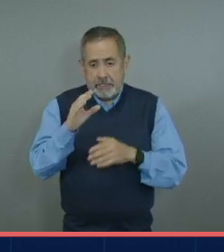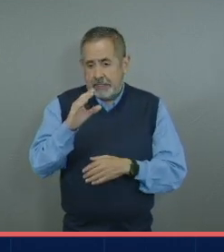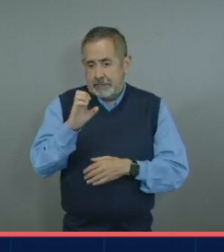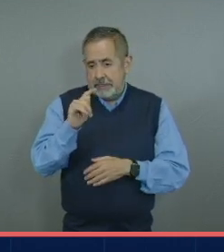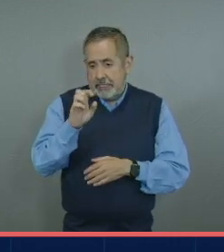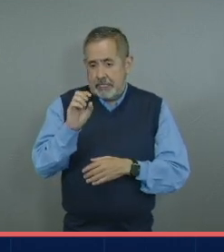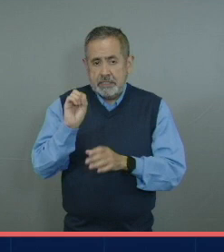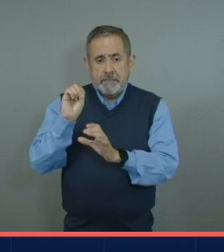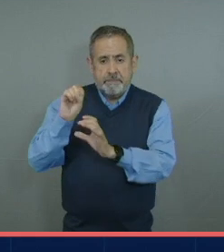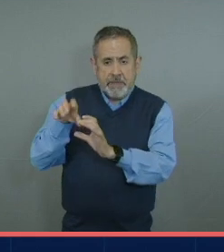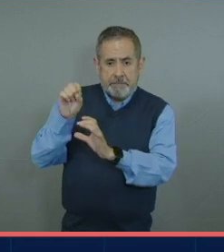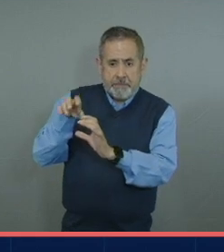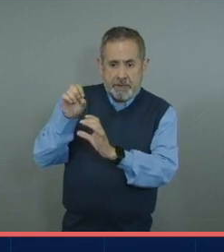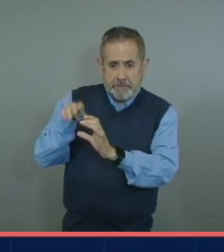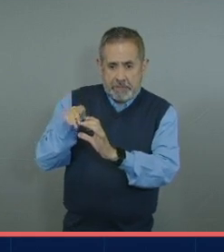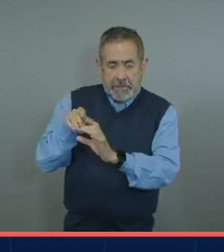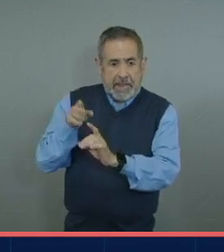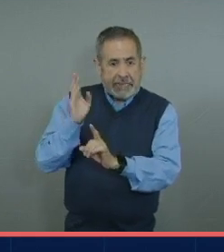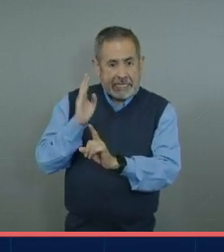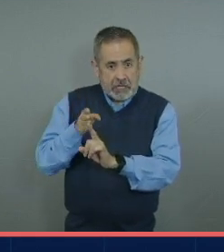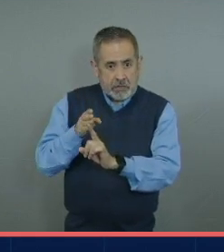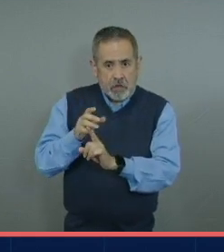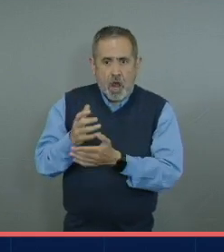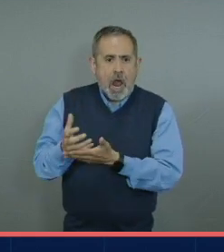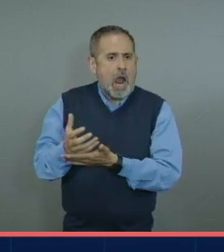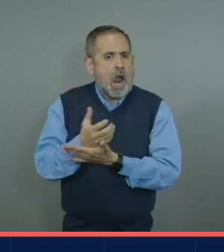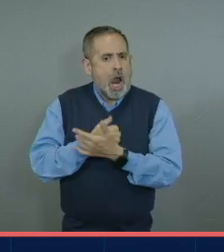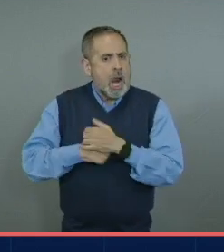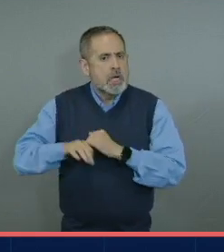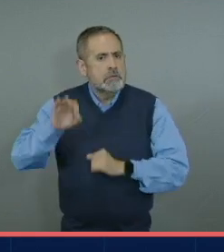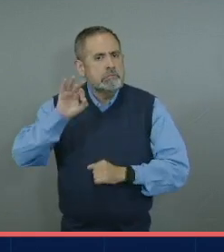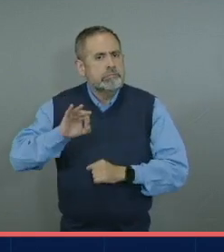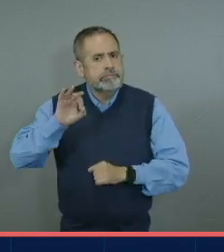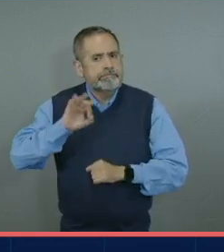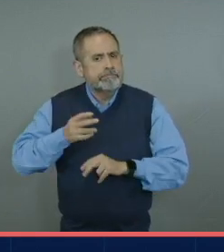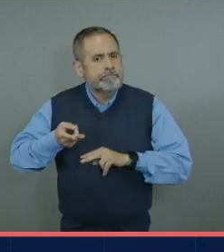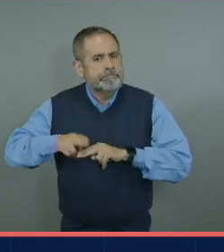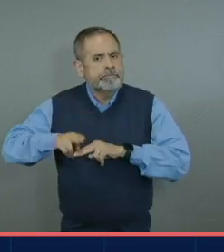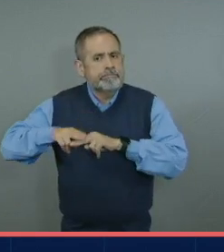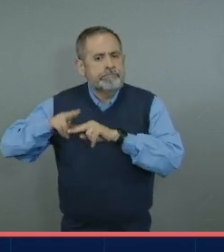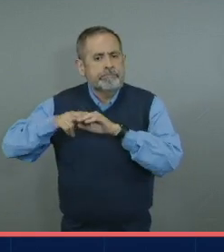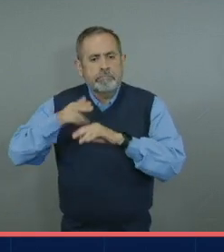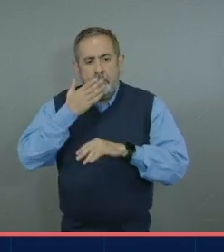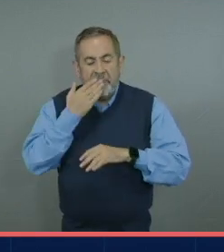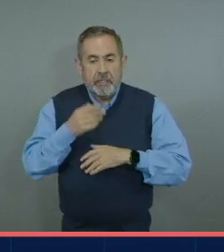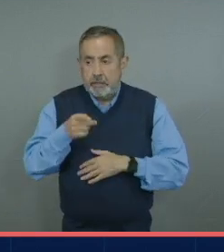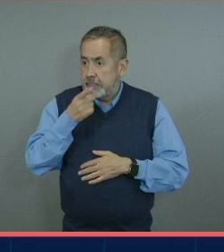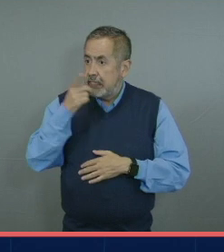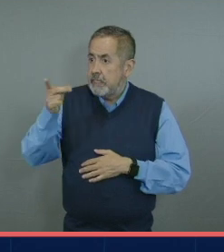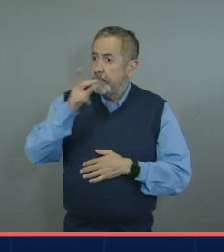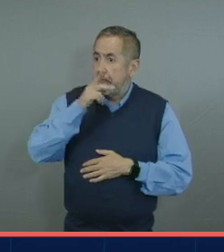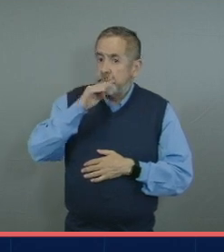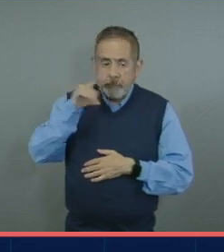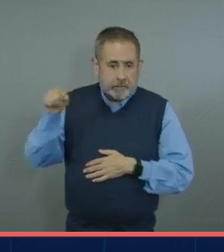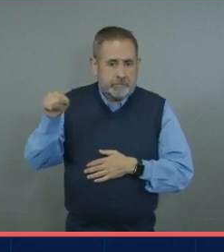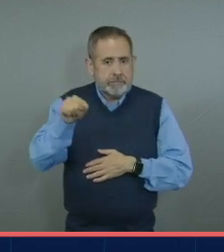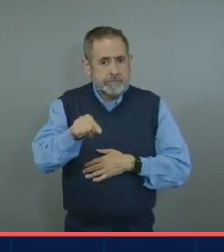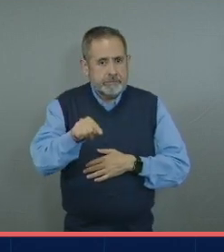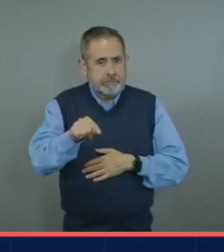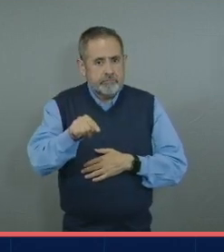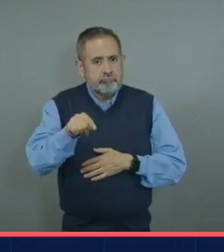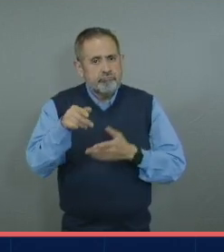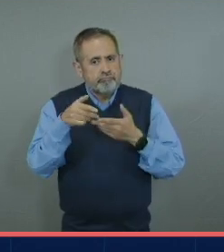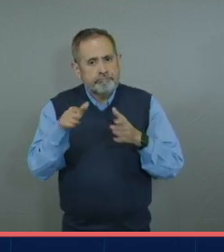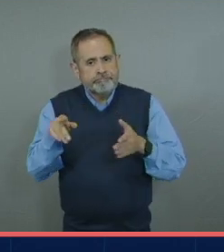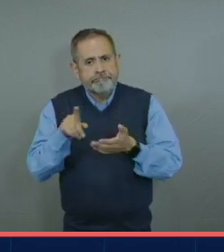Directo, también van a poder ganar atractivos rendimientos. Díganle a papá que